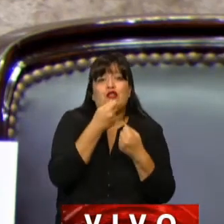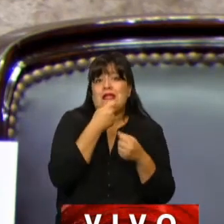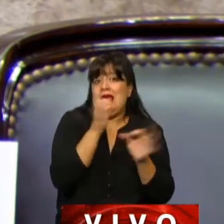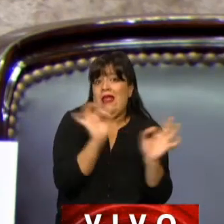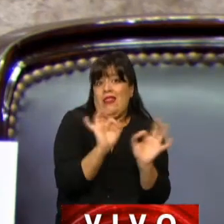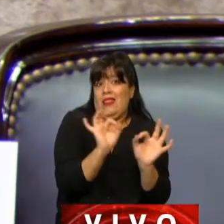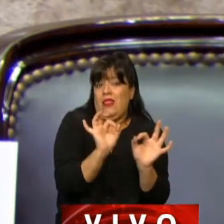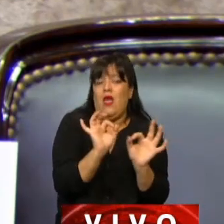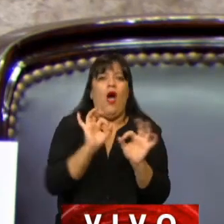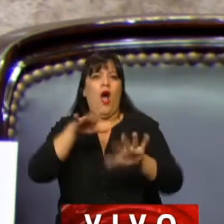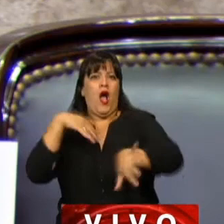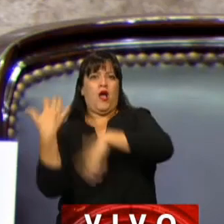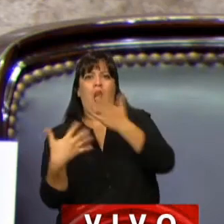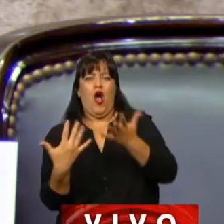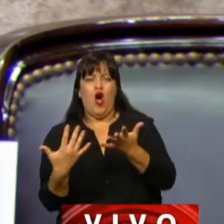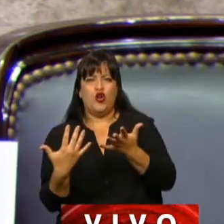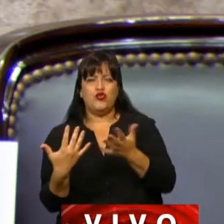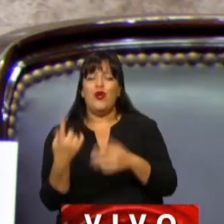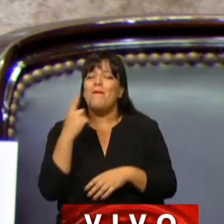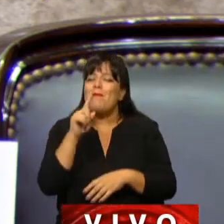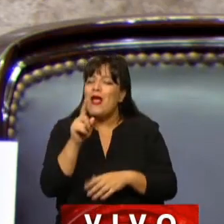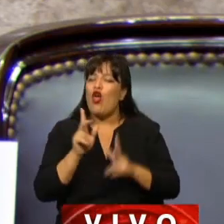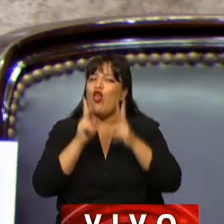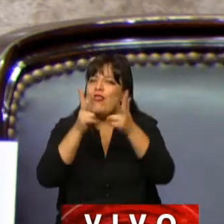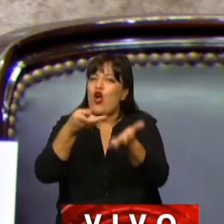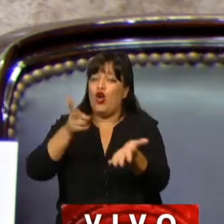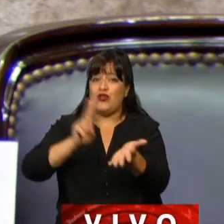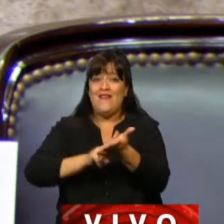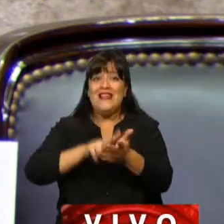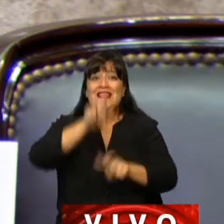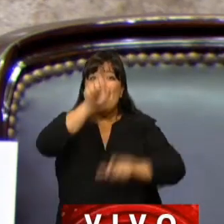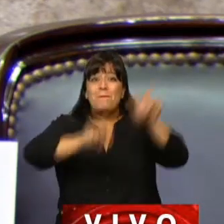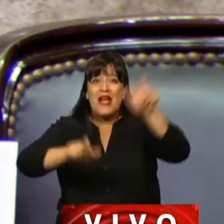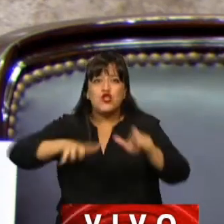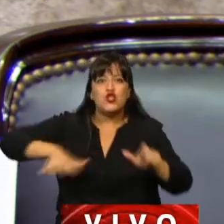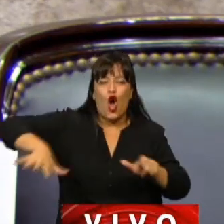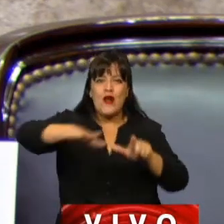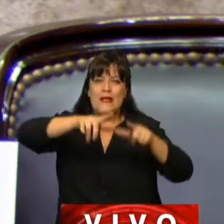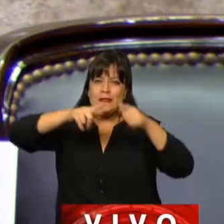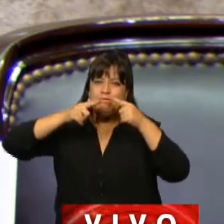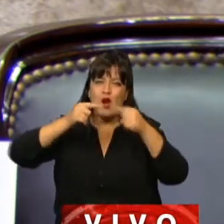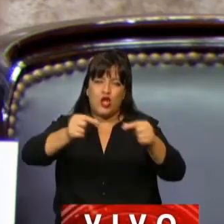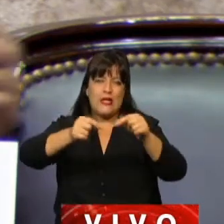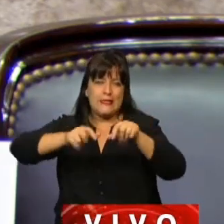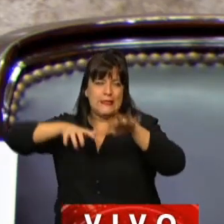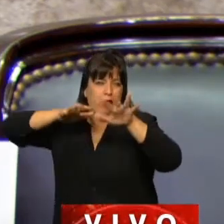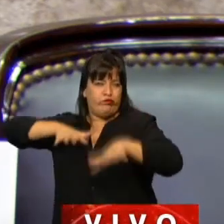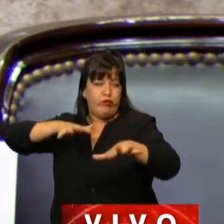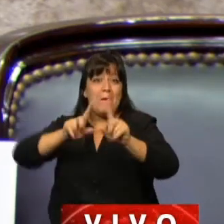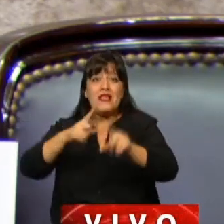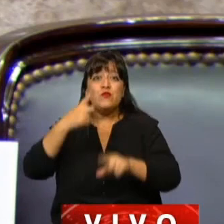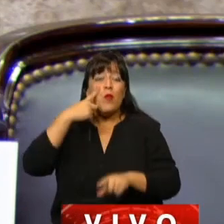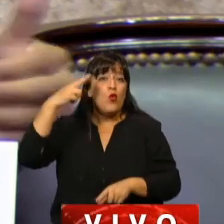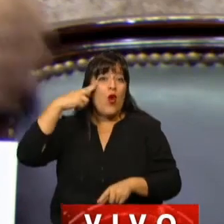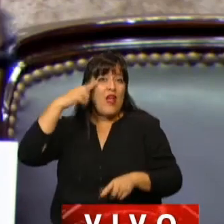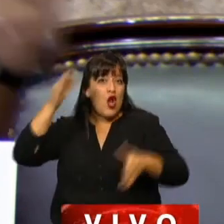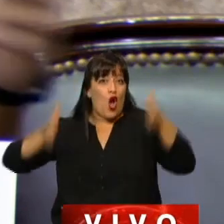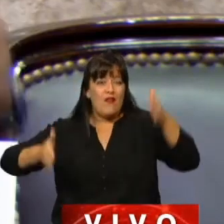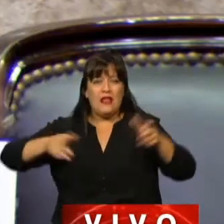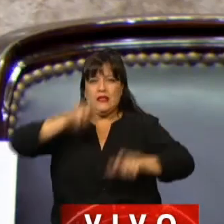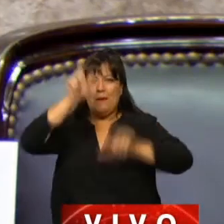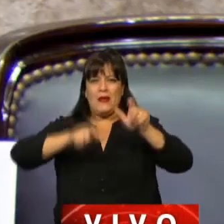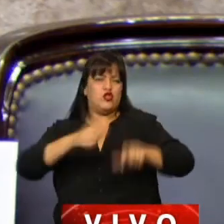les reitero, cuando el pueblo se pone de pie, así como lo demostramos en los 90 con los